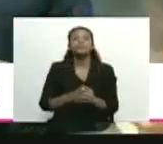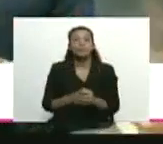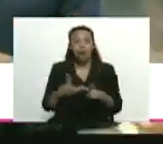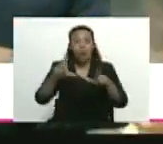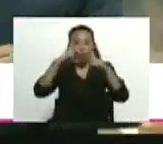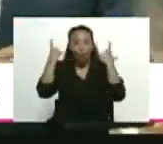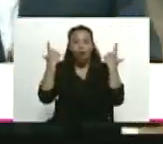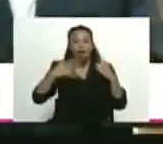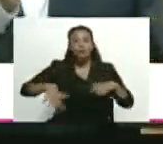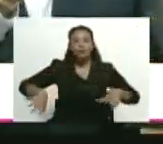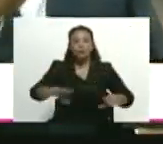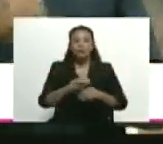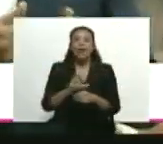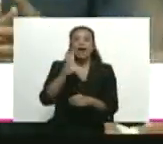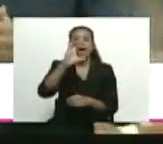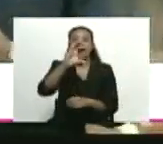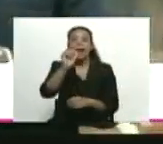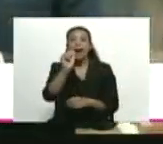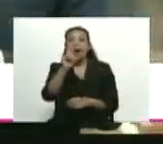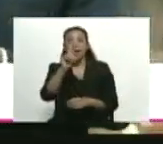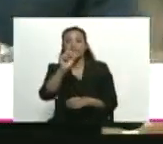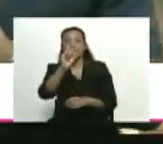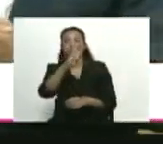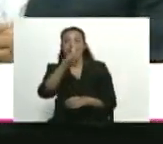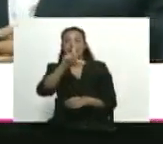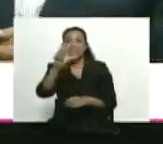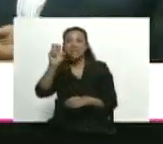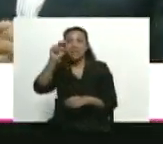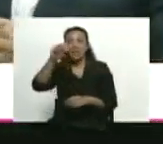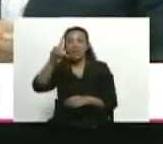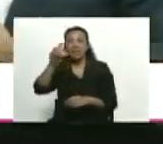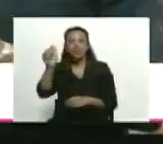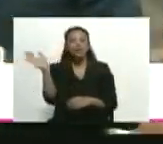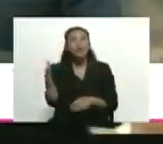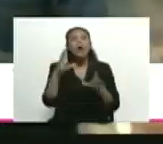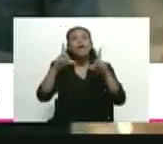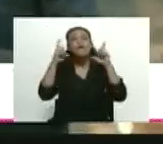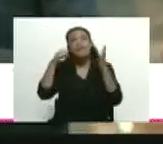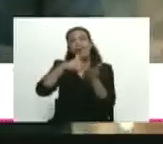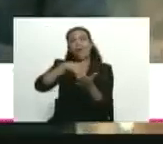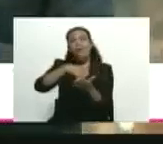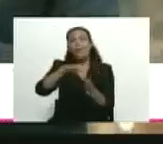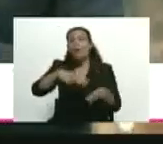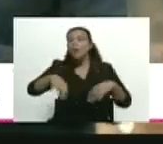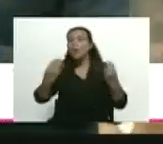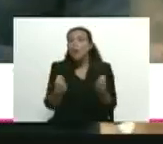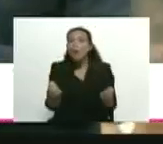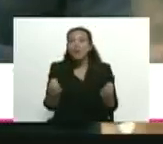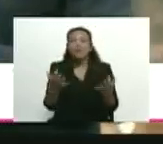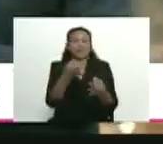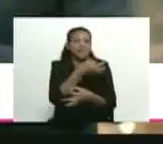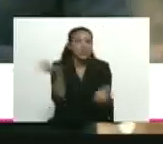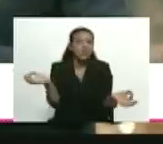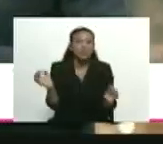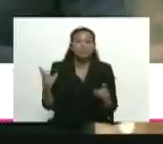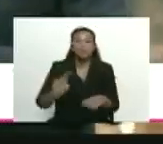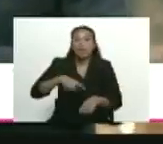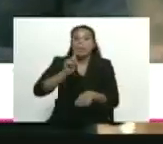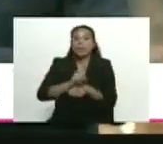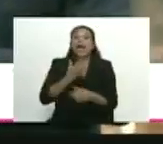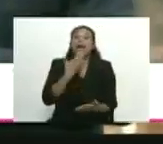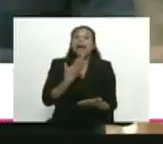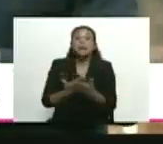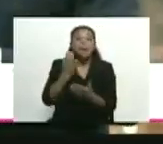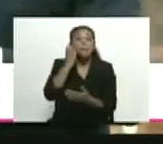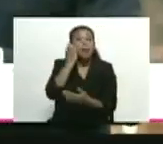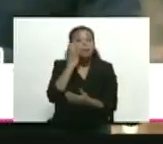Parroquia Caraballeda. Mi saludo a toda la gente de La Guaira. ¿Y cómo estuvo esa fiesta en La Guaira? Excelente, fantástica. Sobre todo,